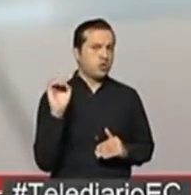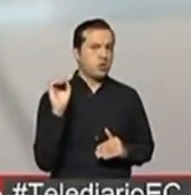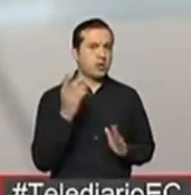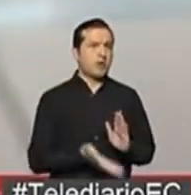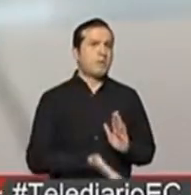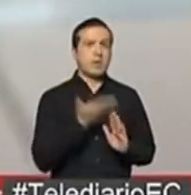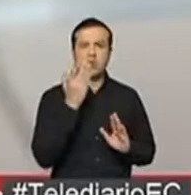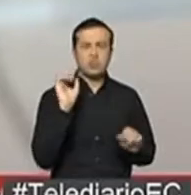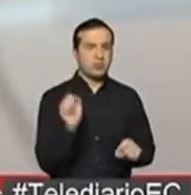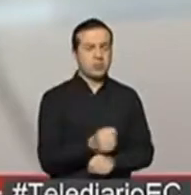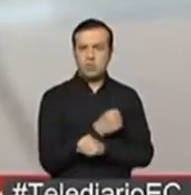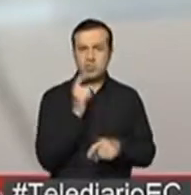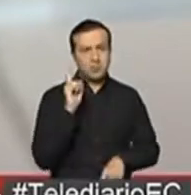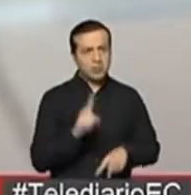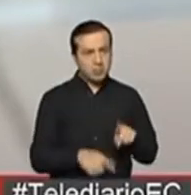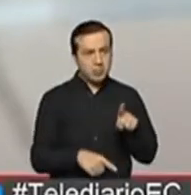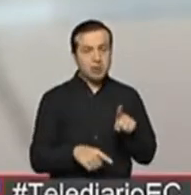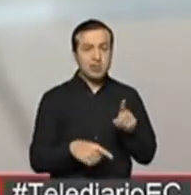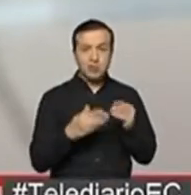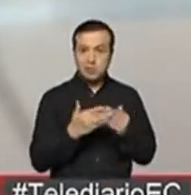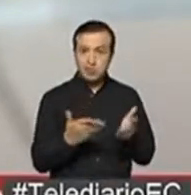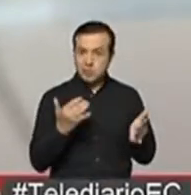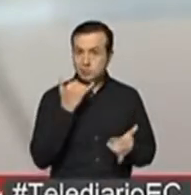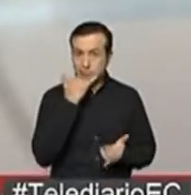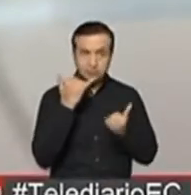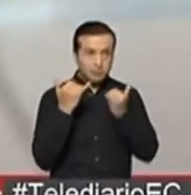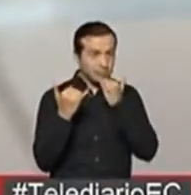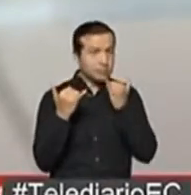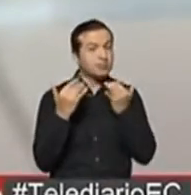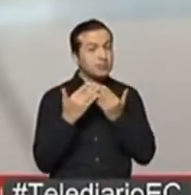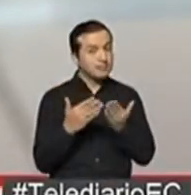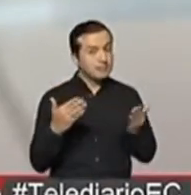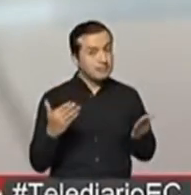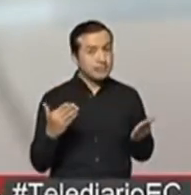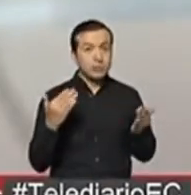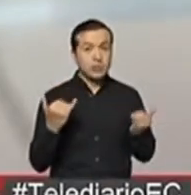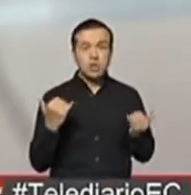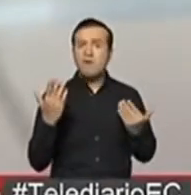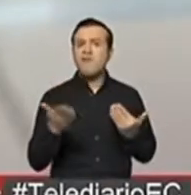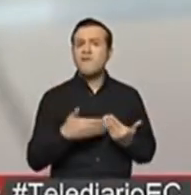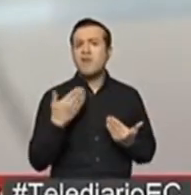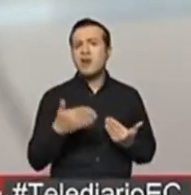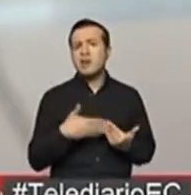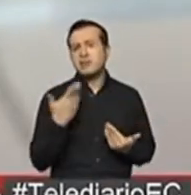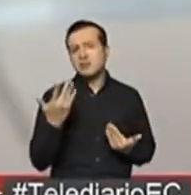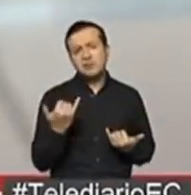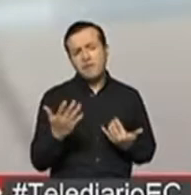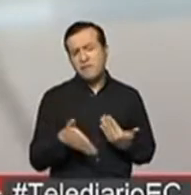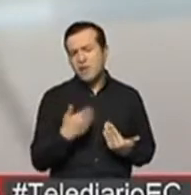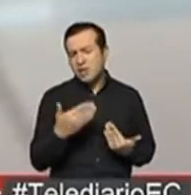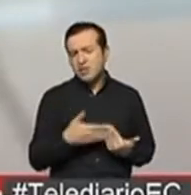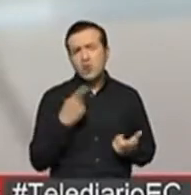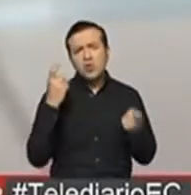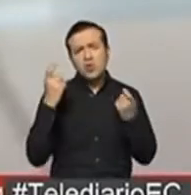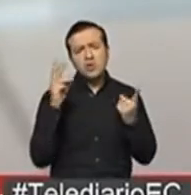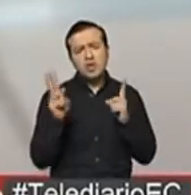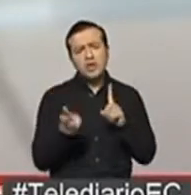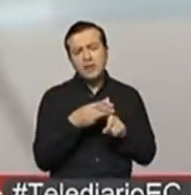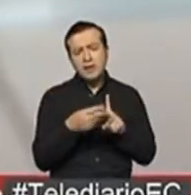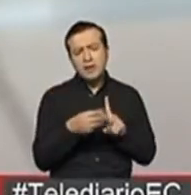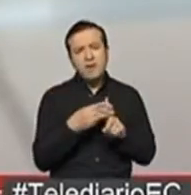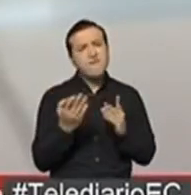algo pasó algo inusual no es cierto y ahora es muy fácil a través de controles electrónicos